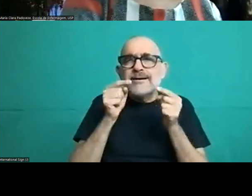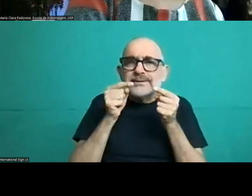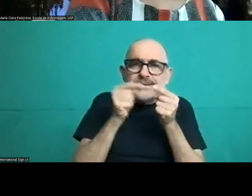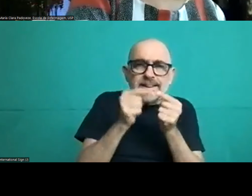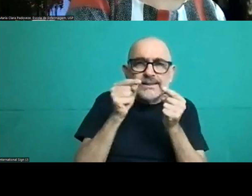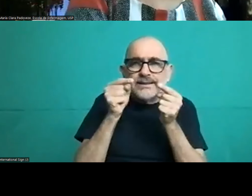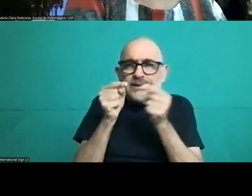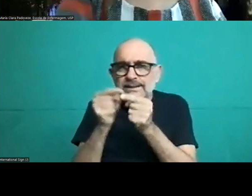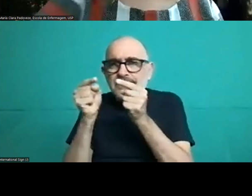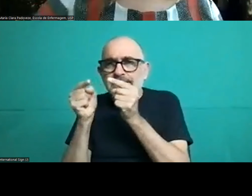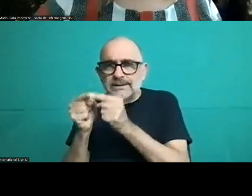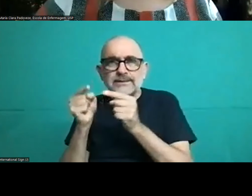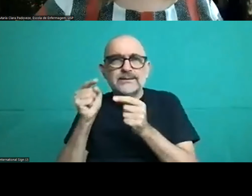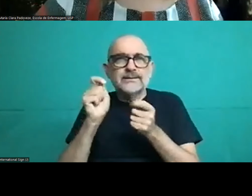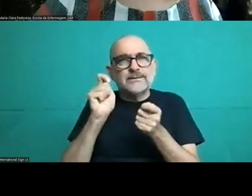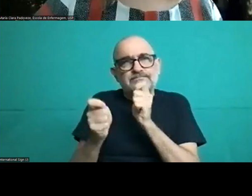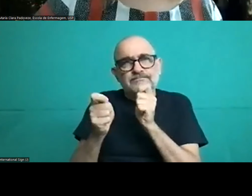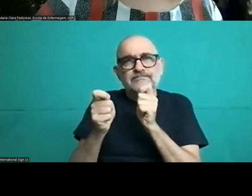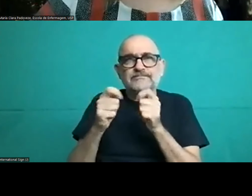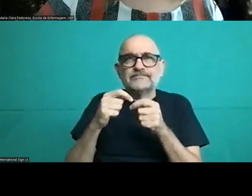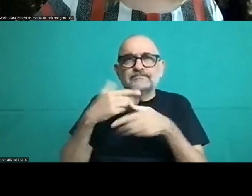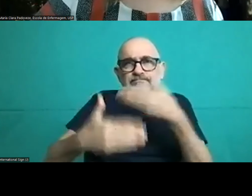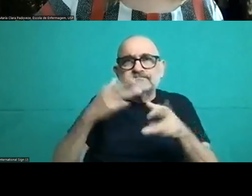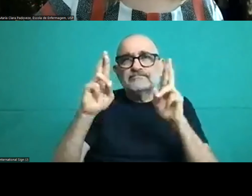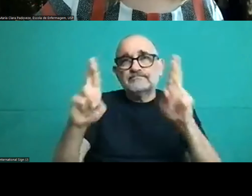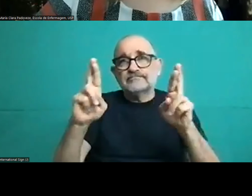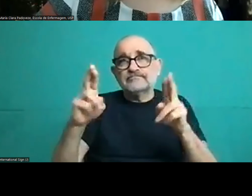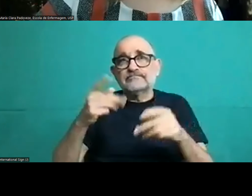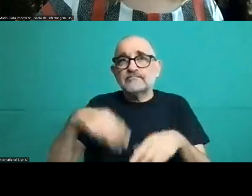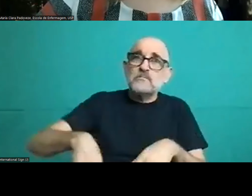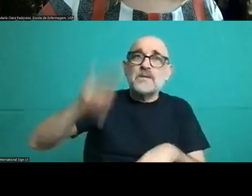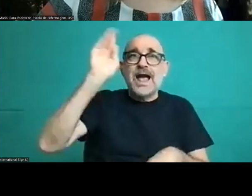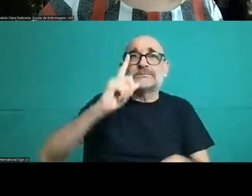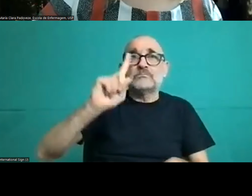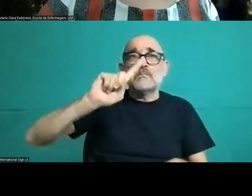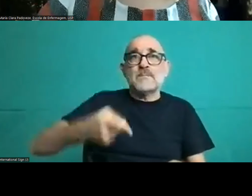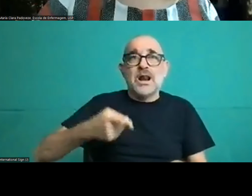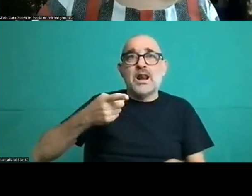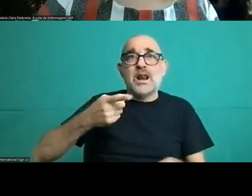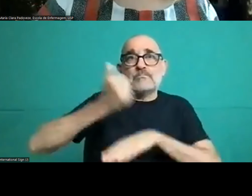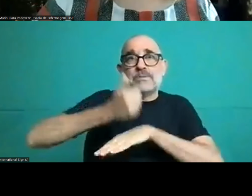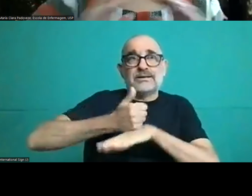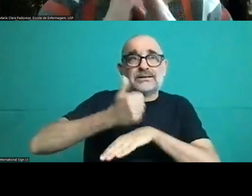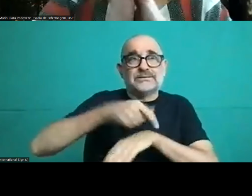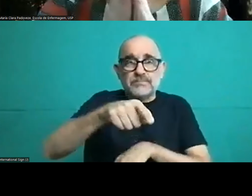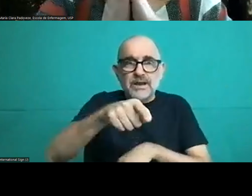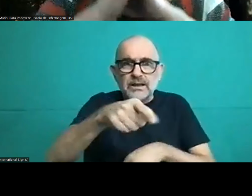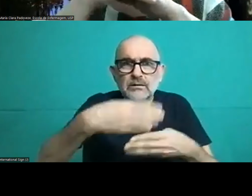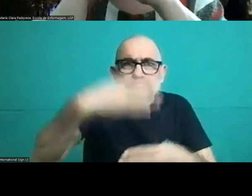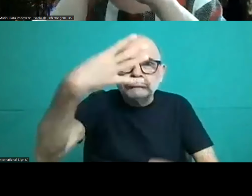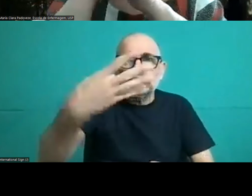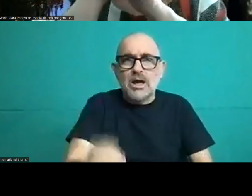mantenida, pues desde buena parte del webinario, contribuyan también a generarnos esas nuevas preguntas y a convocar otros actores,